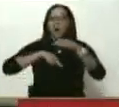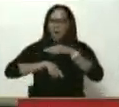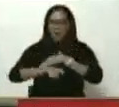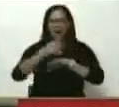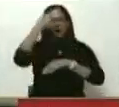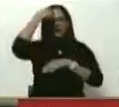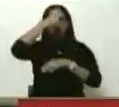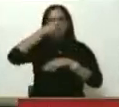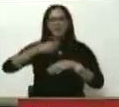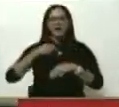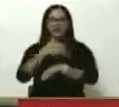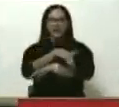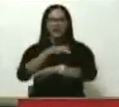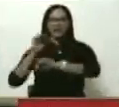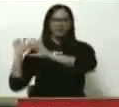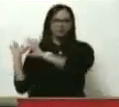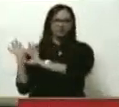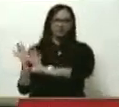calle.